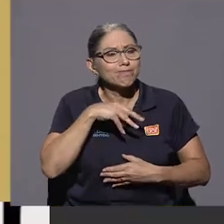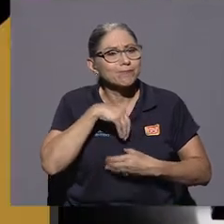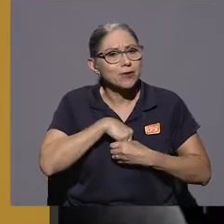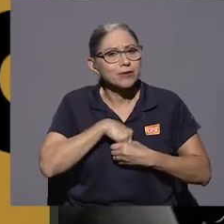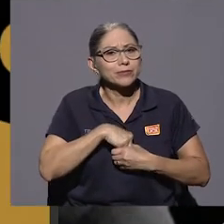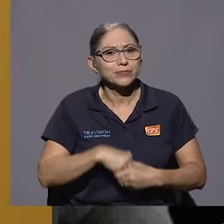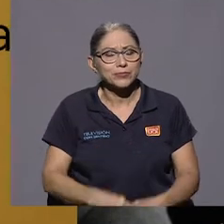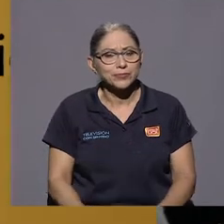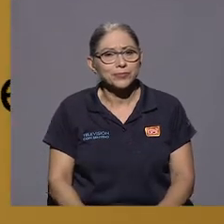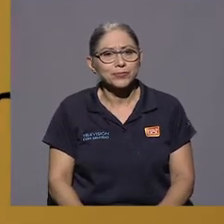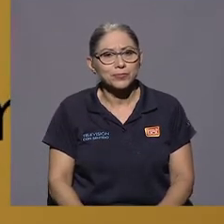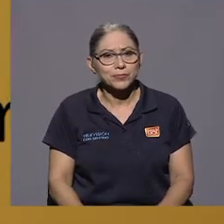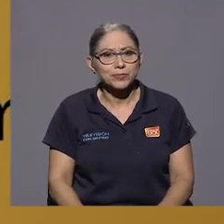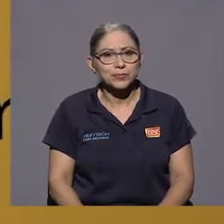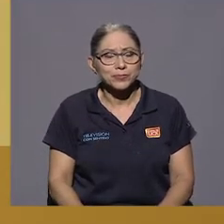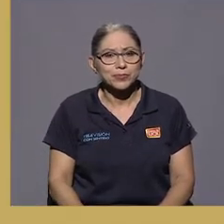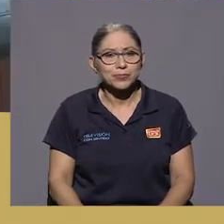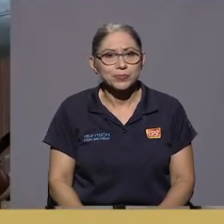interno.